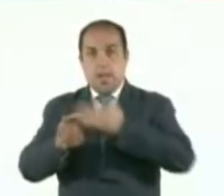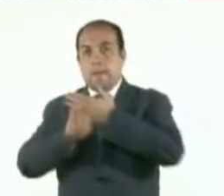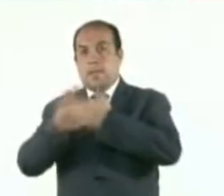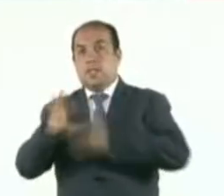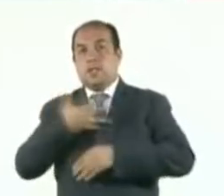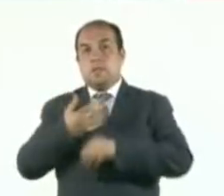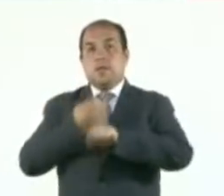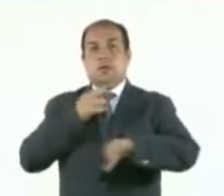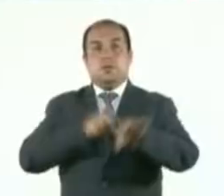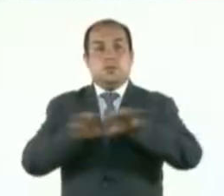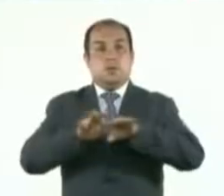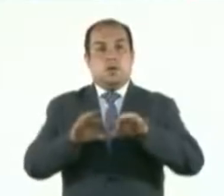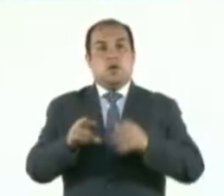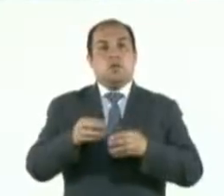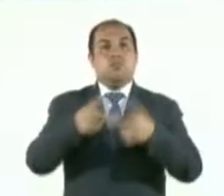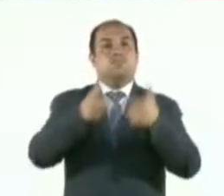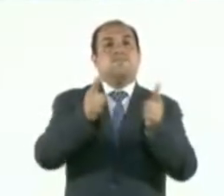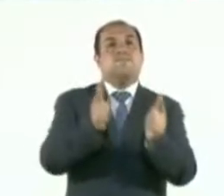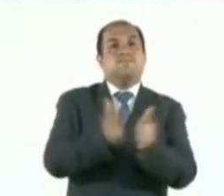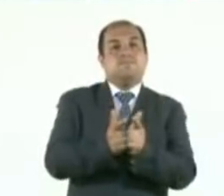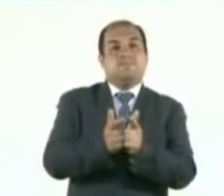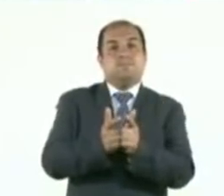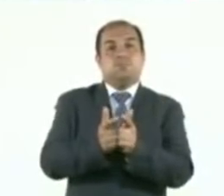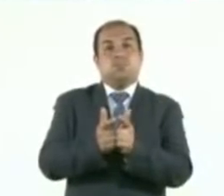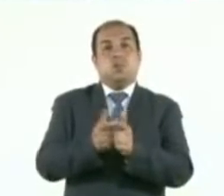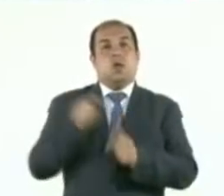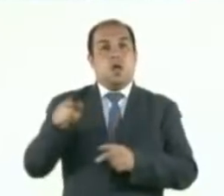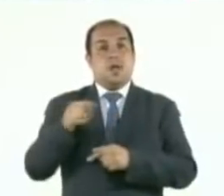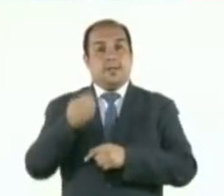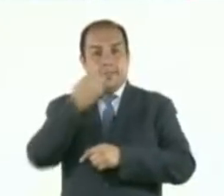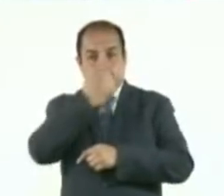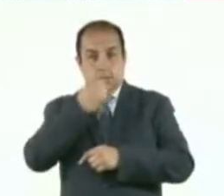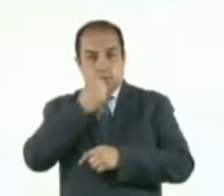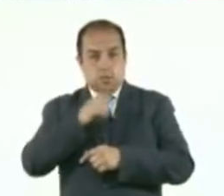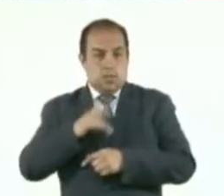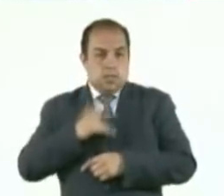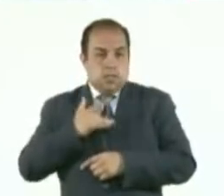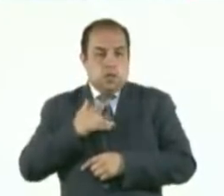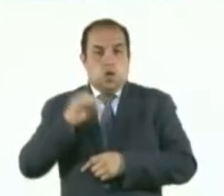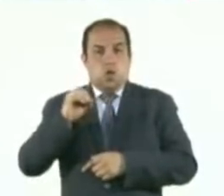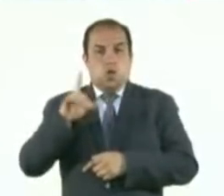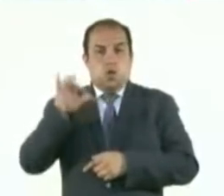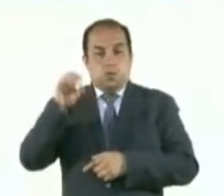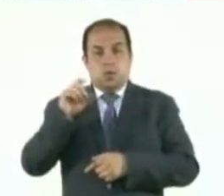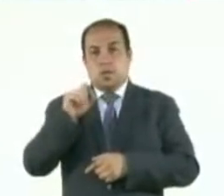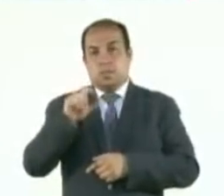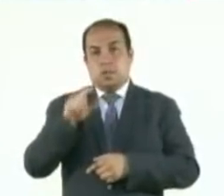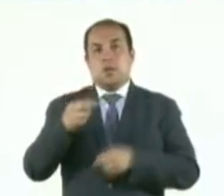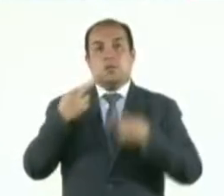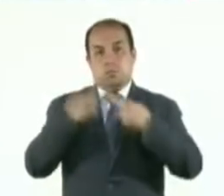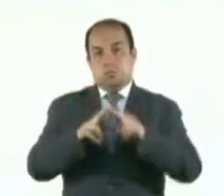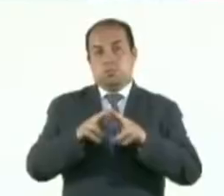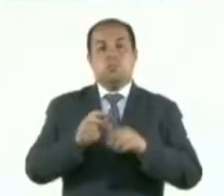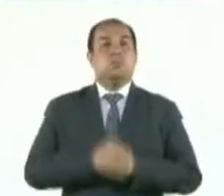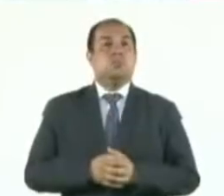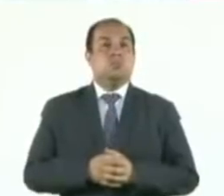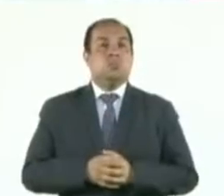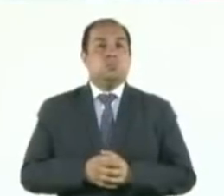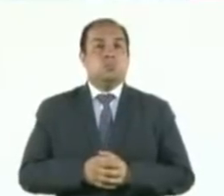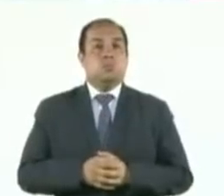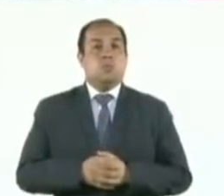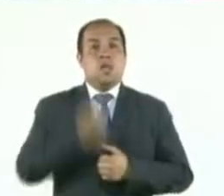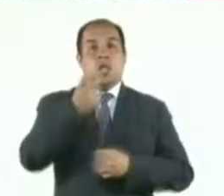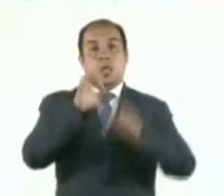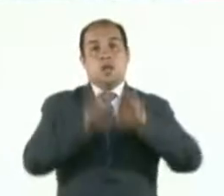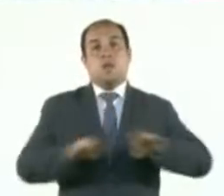mayor trabajo colectivo en la academia y me parece que oliva también es académica y creo que esto es algo